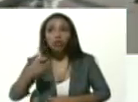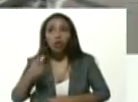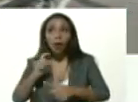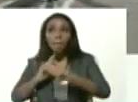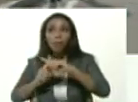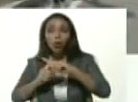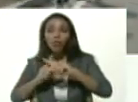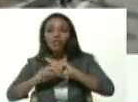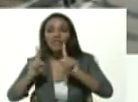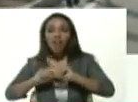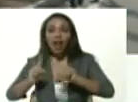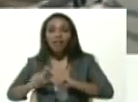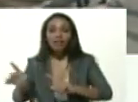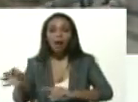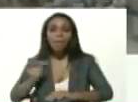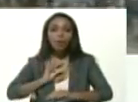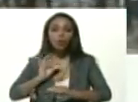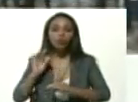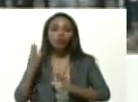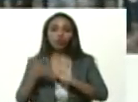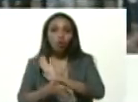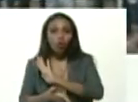diagnosticadas de distintas afecciones.